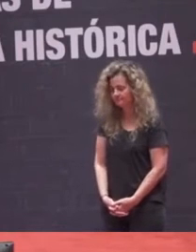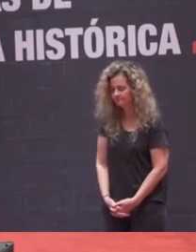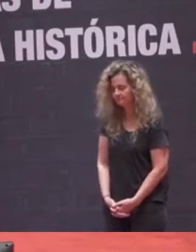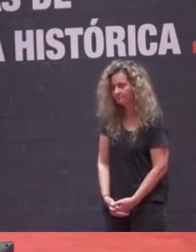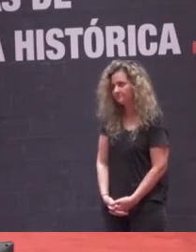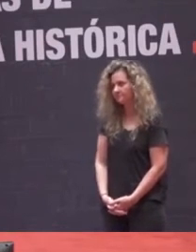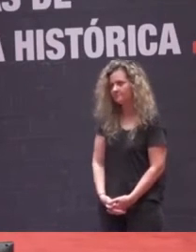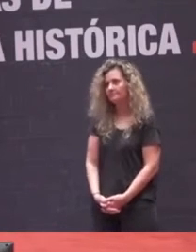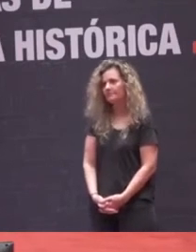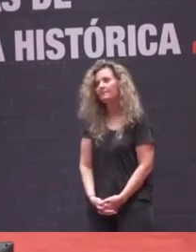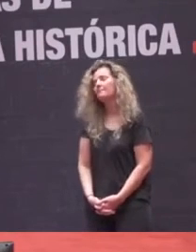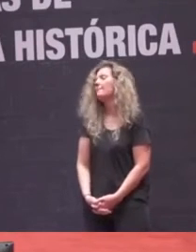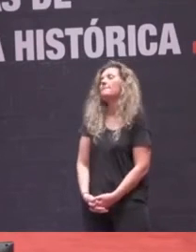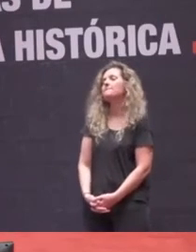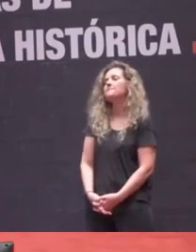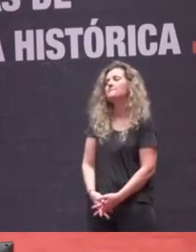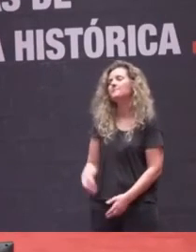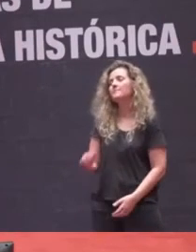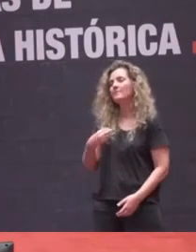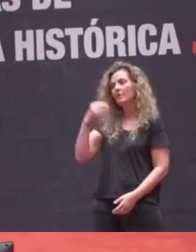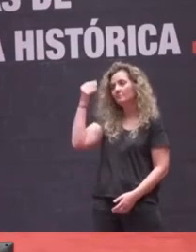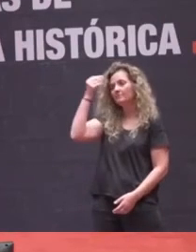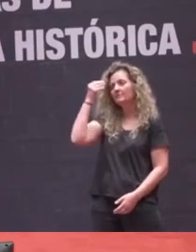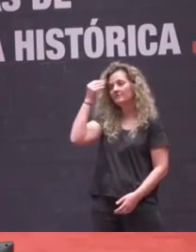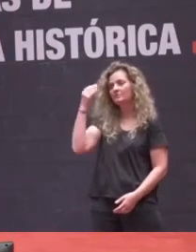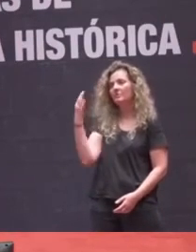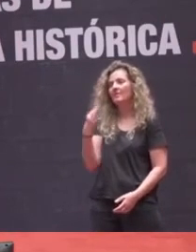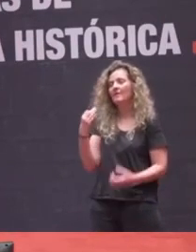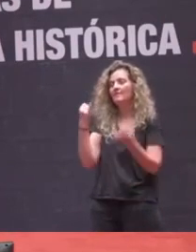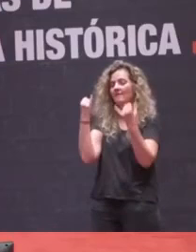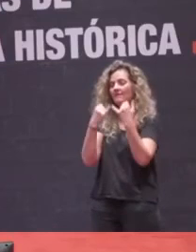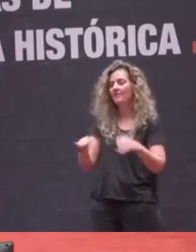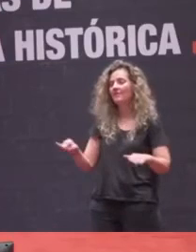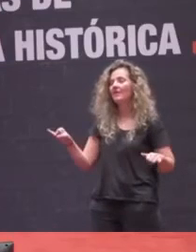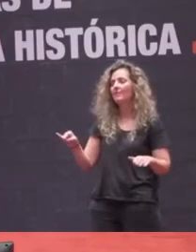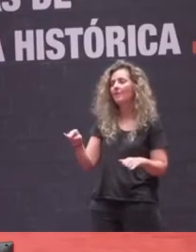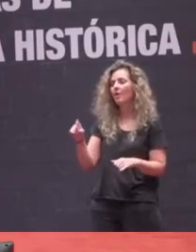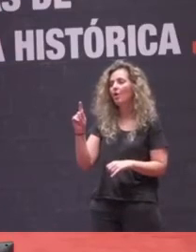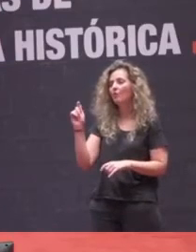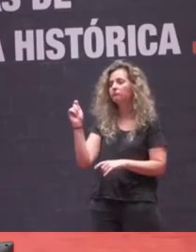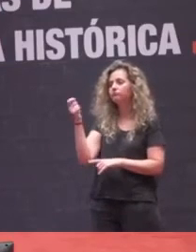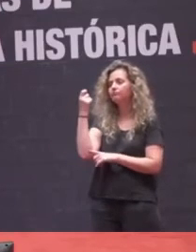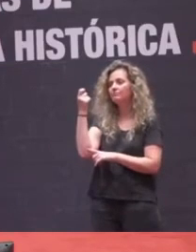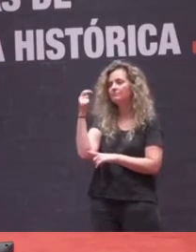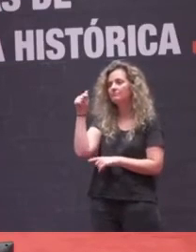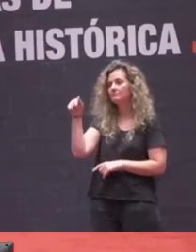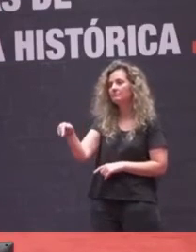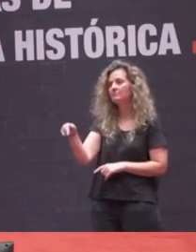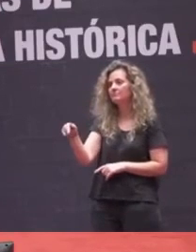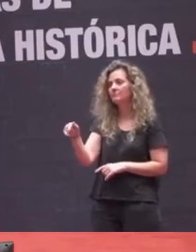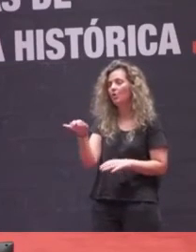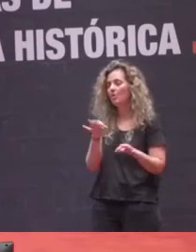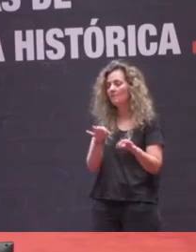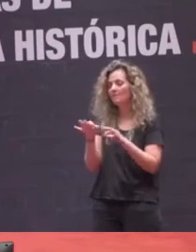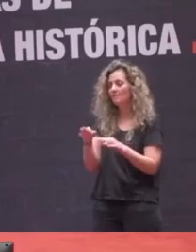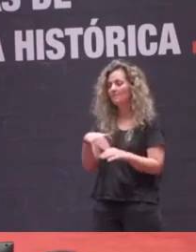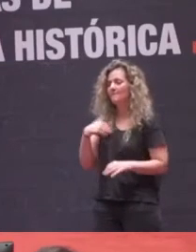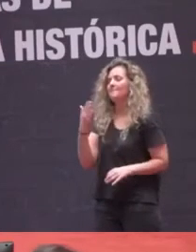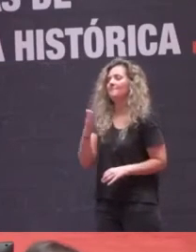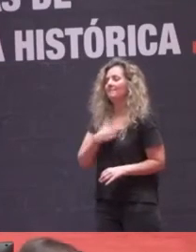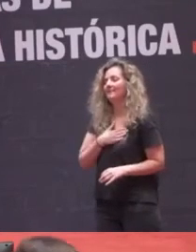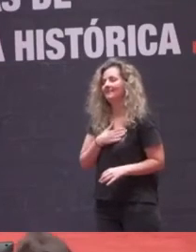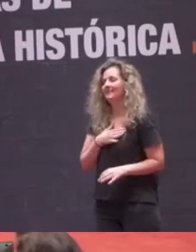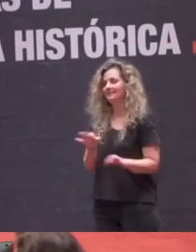Bueno, penso que hai que celebrar o triunfo da sentencia, pero hai que prepararse o día seguinte.